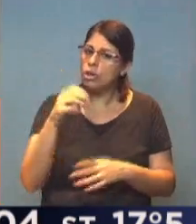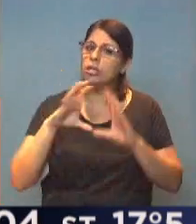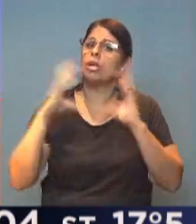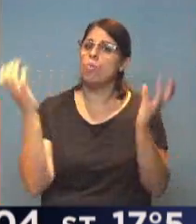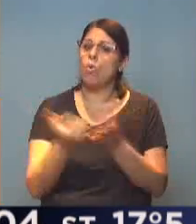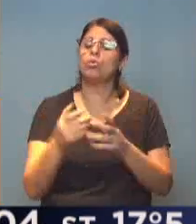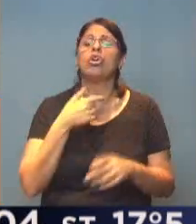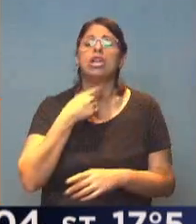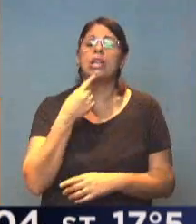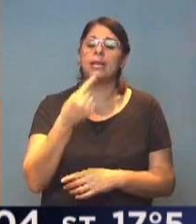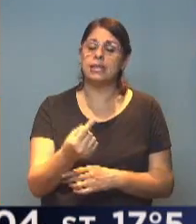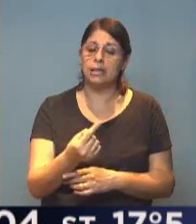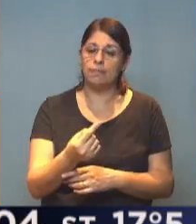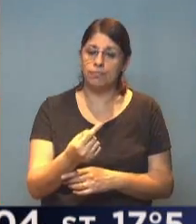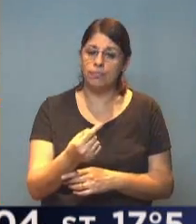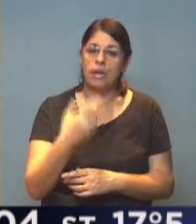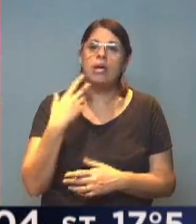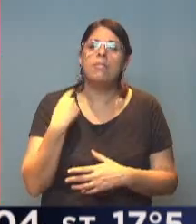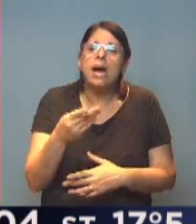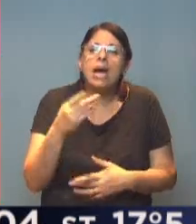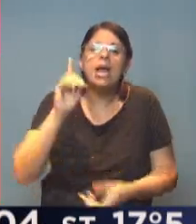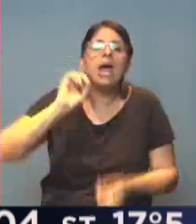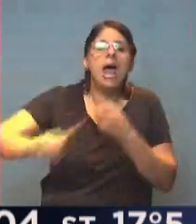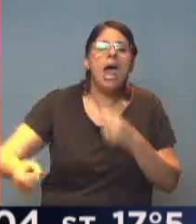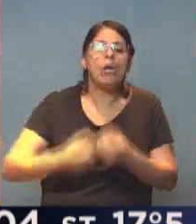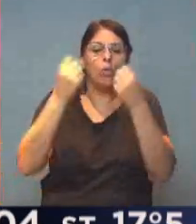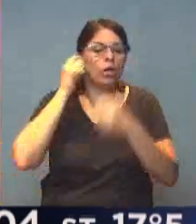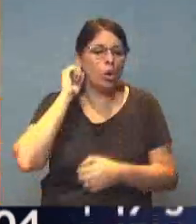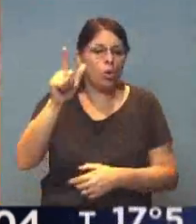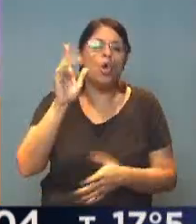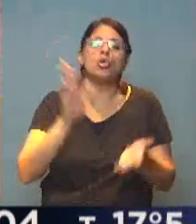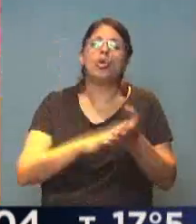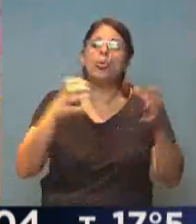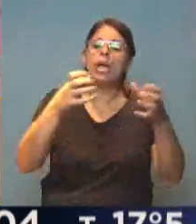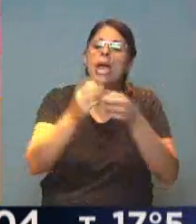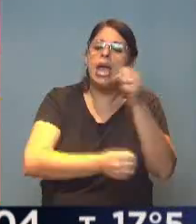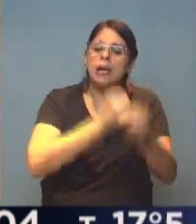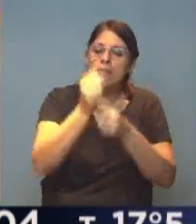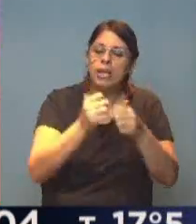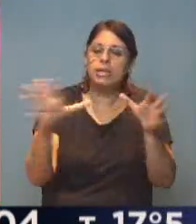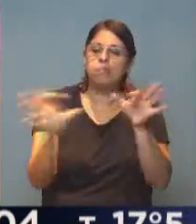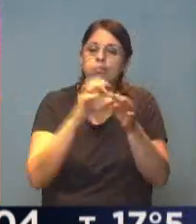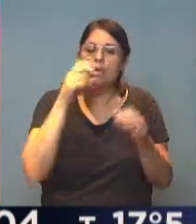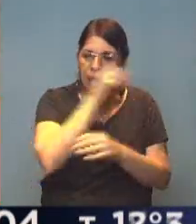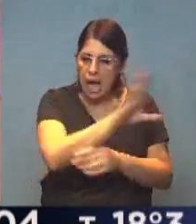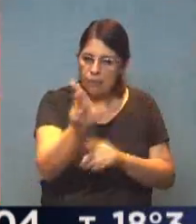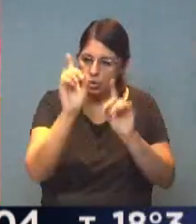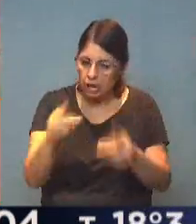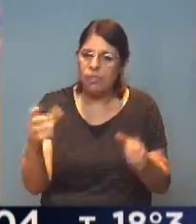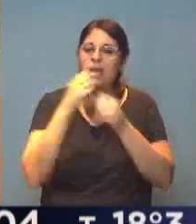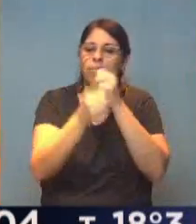lo que implica para lograr acuerdos para todas aquellas empresas vinculadas con el agro y con la